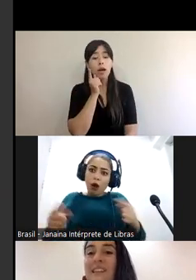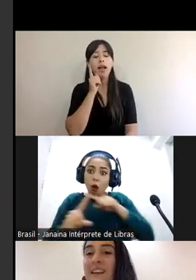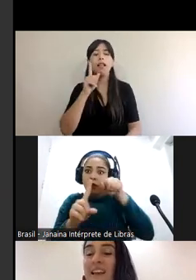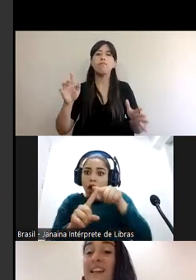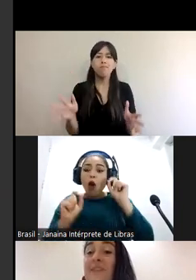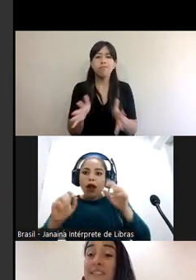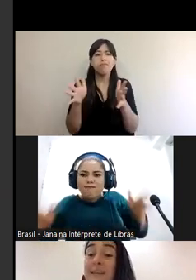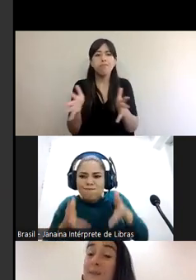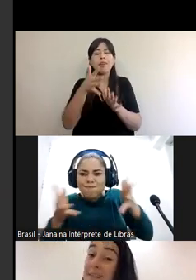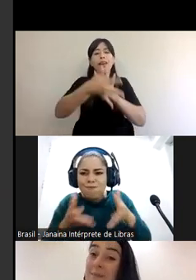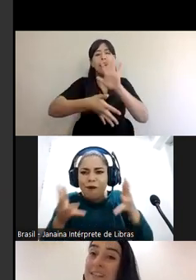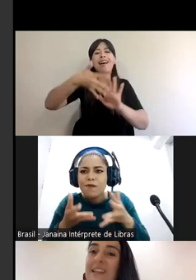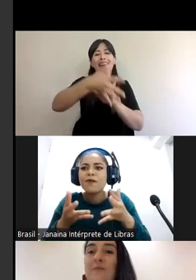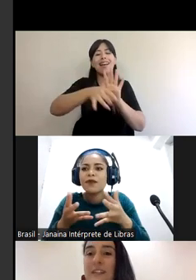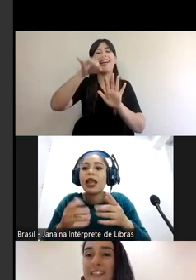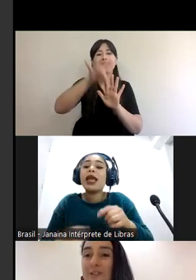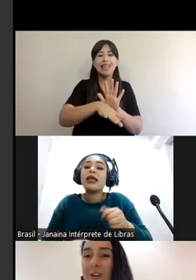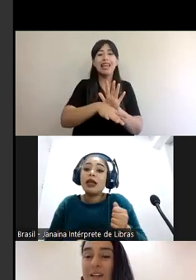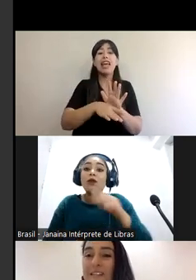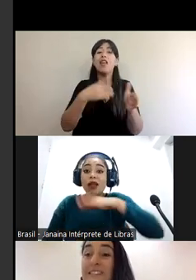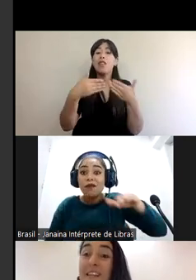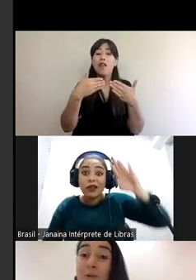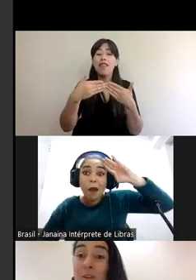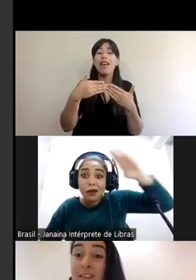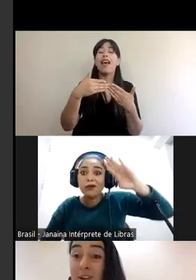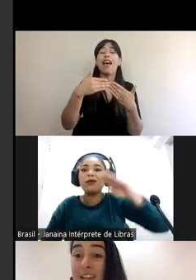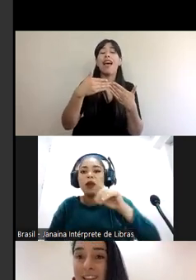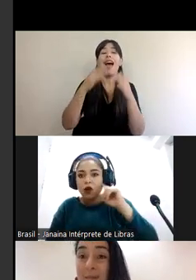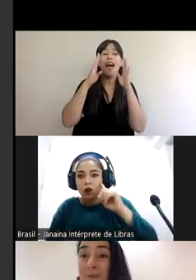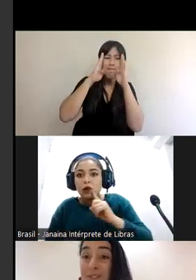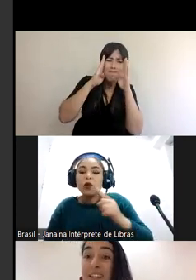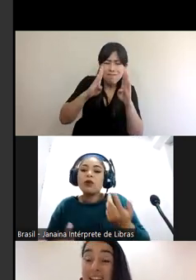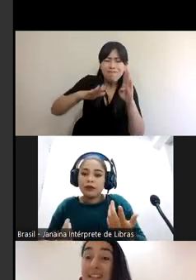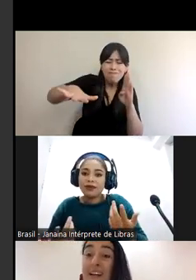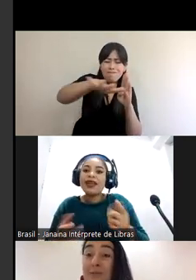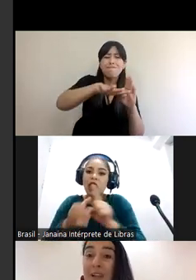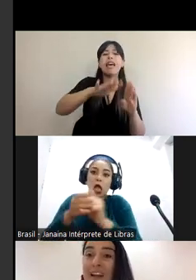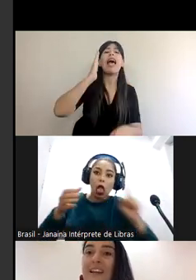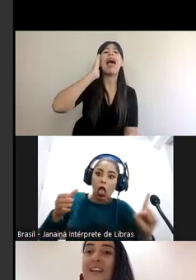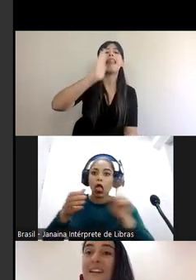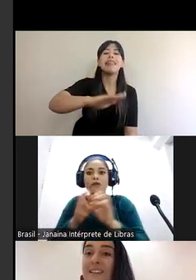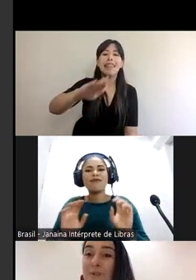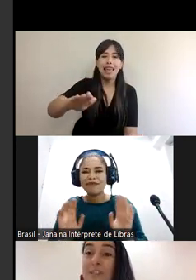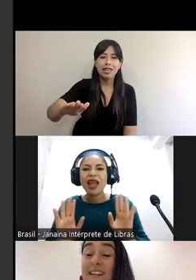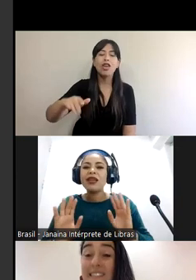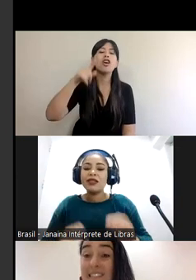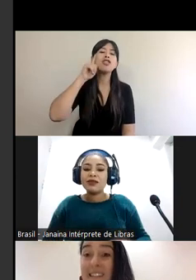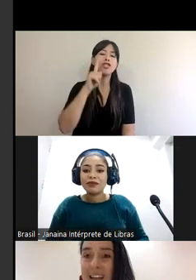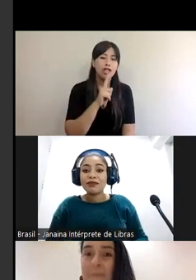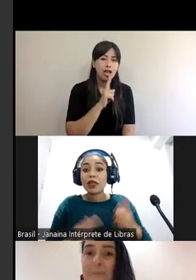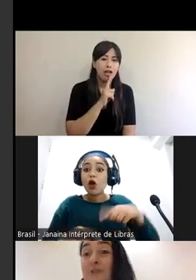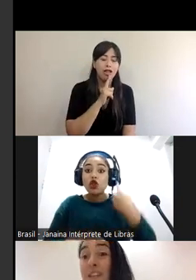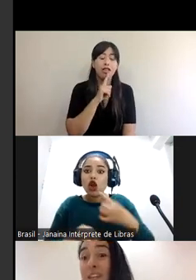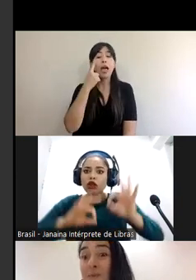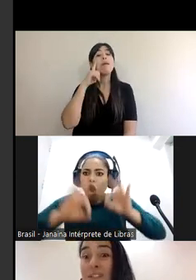señas chilena en la infancia, principalmente en la infancia sorda, sin ser excluyente la oyente, por eso tiene estas cápsulas que realizamos, tienen